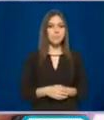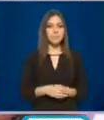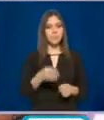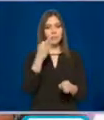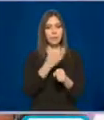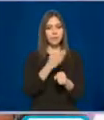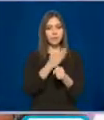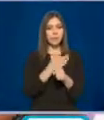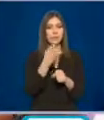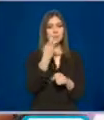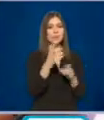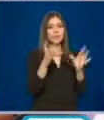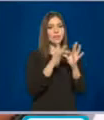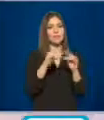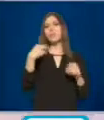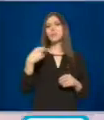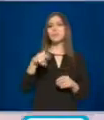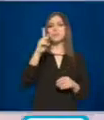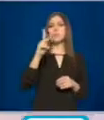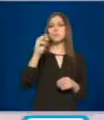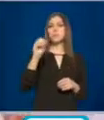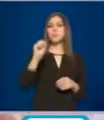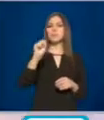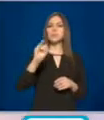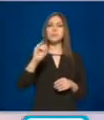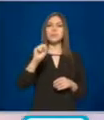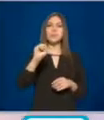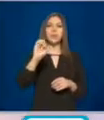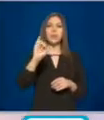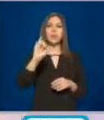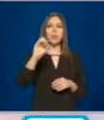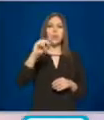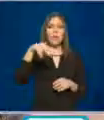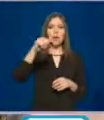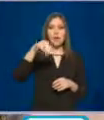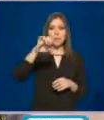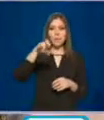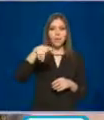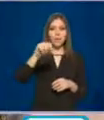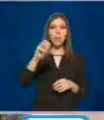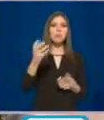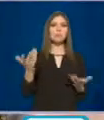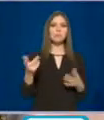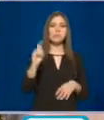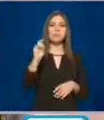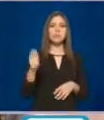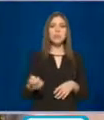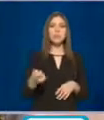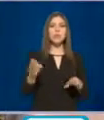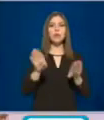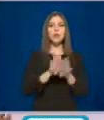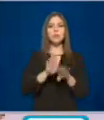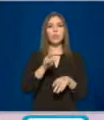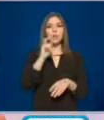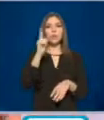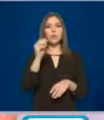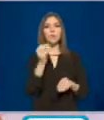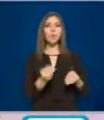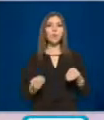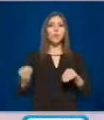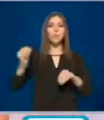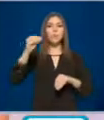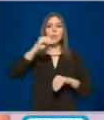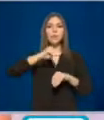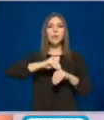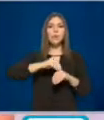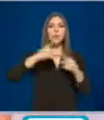el posicionamiento. Posicionamiento, colocar, ¿no? Pero posicionar es colocar en la mente de